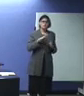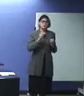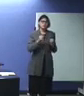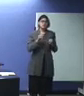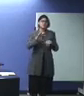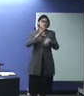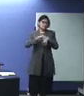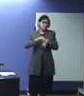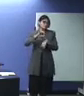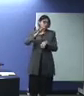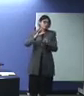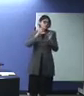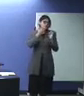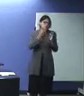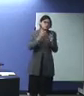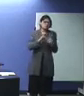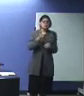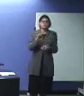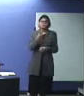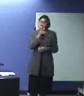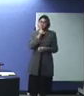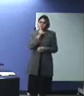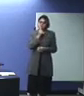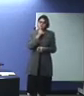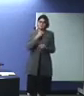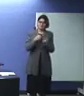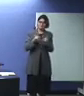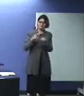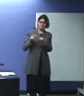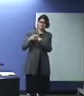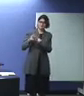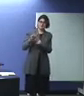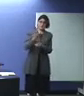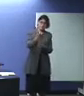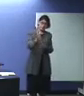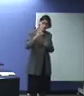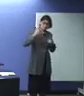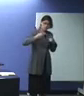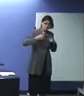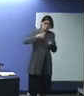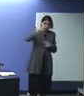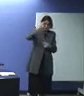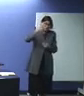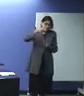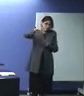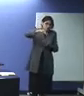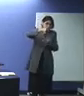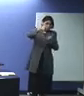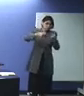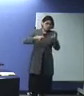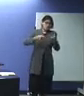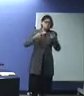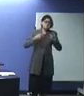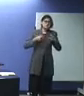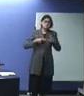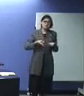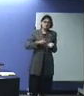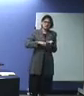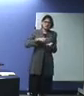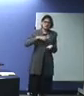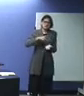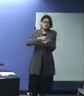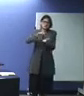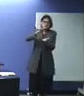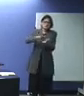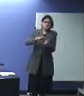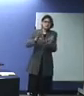admisible? Y con base a esos mandatos también se construye una identidad. Entonces, ¿cómo es la identidad de una persona con discapacidad? ¿Por qué no